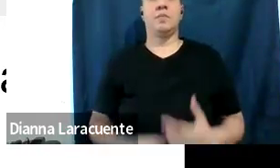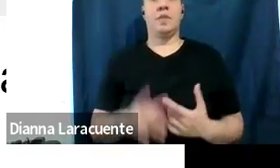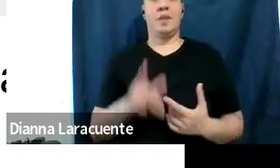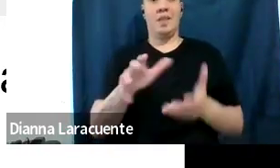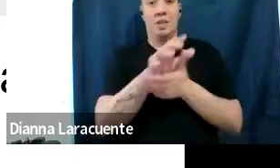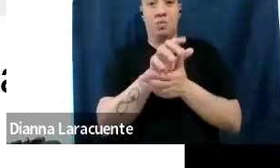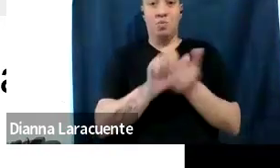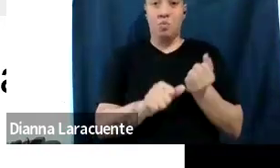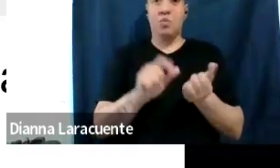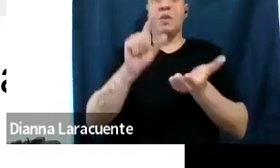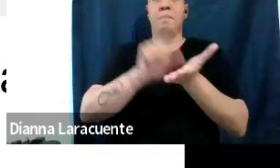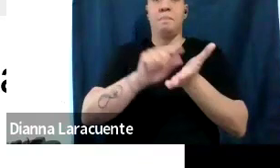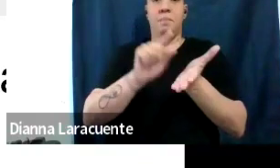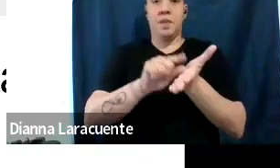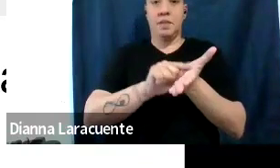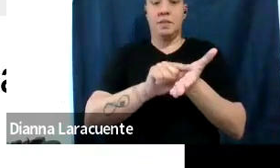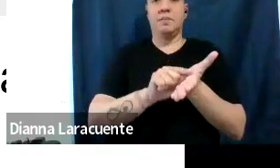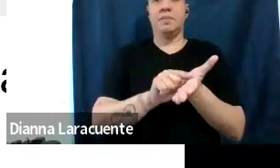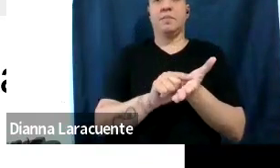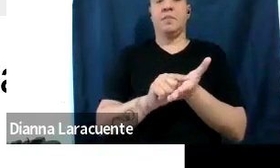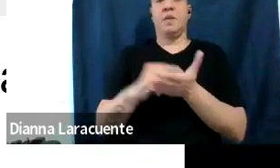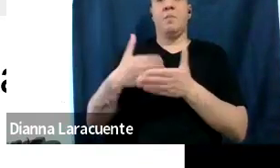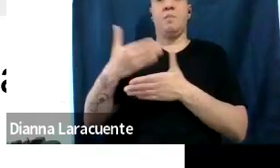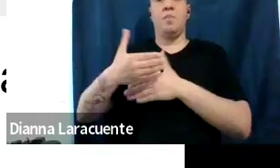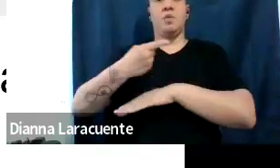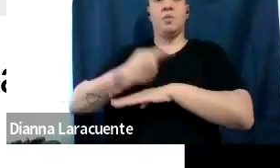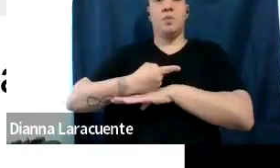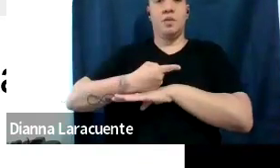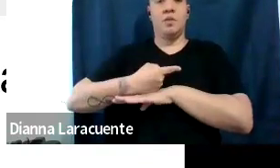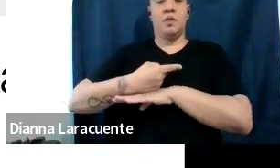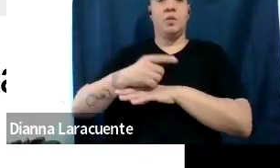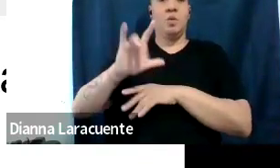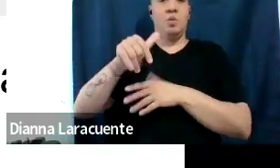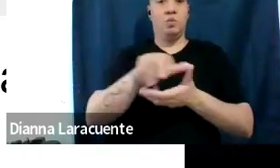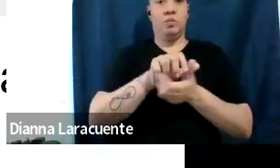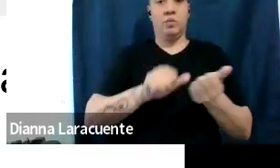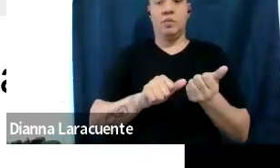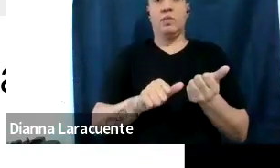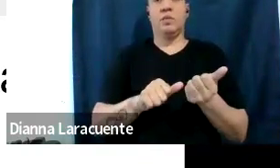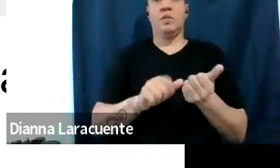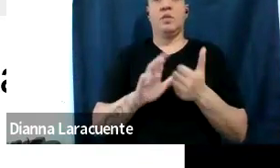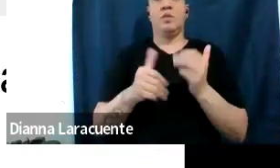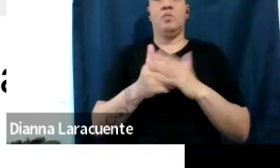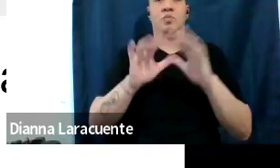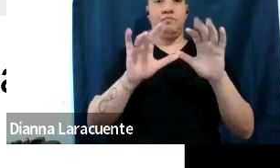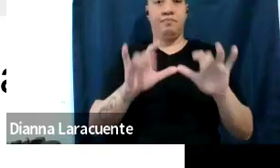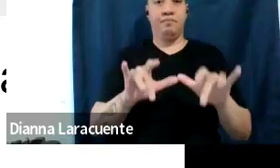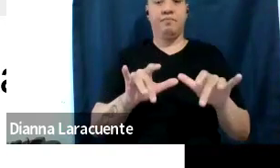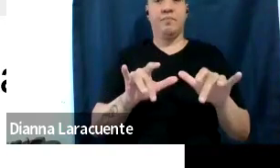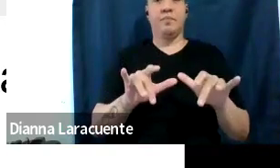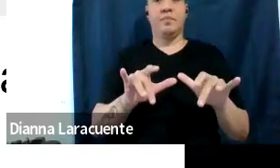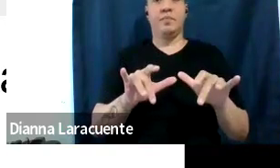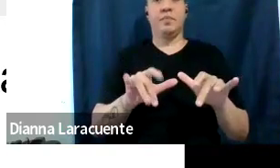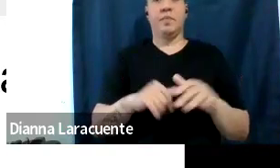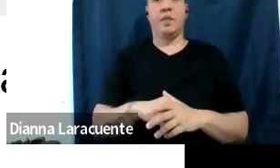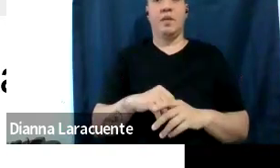destruyeron la imprenta. Al otro día, después de destruirlo, y está toda la descripción, tiraron para que lo